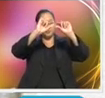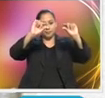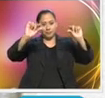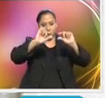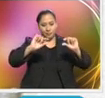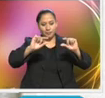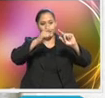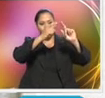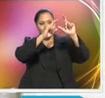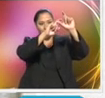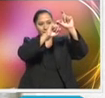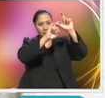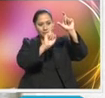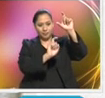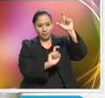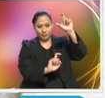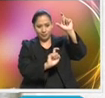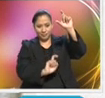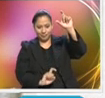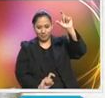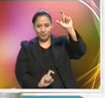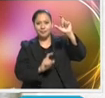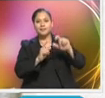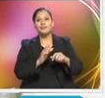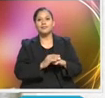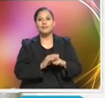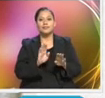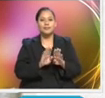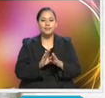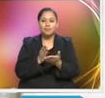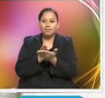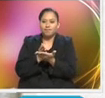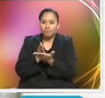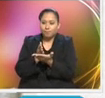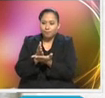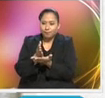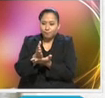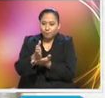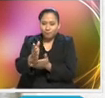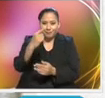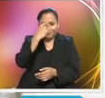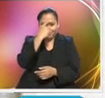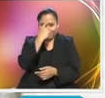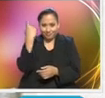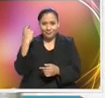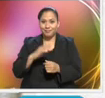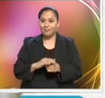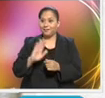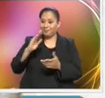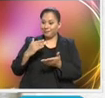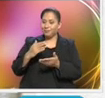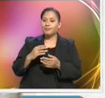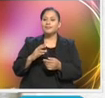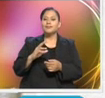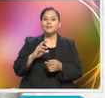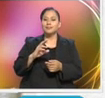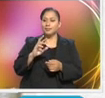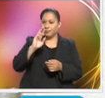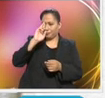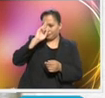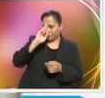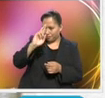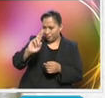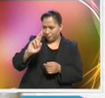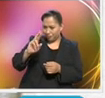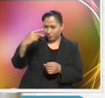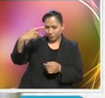son personas que se involucran o invaden a los otros con mucha facilidad. Es decir, que no respetan el